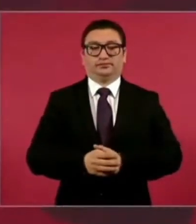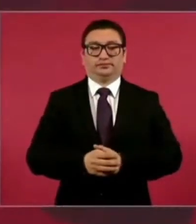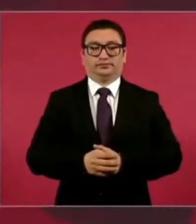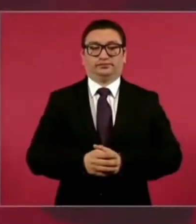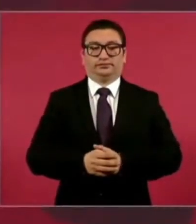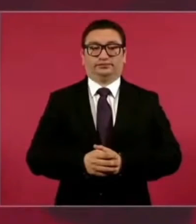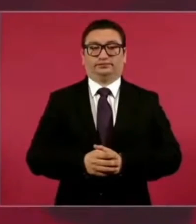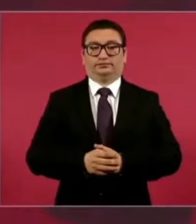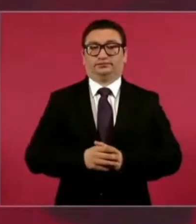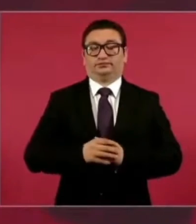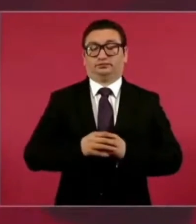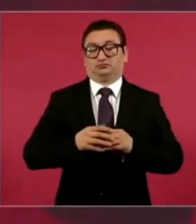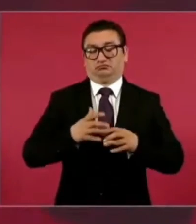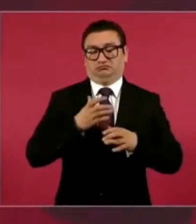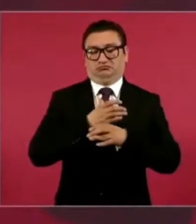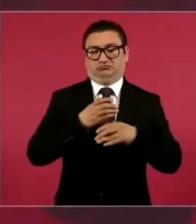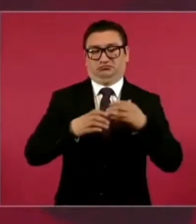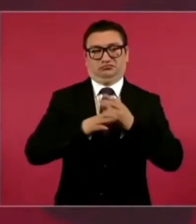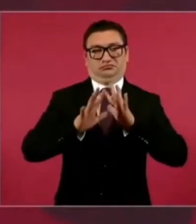que las cosas cambian